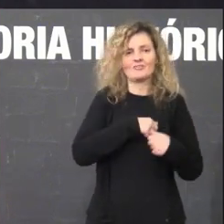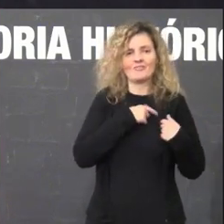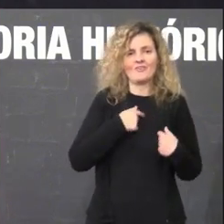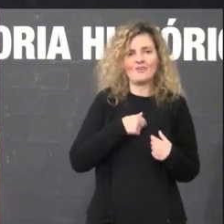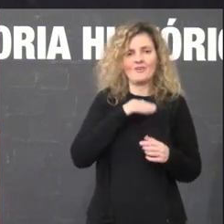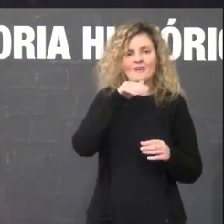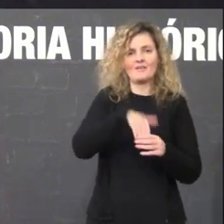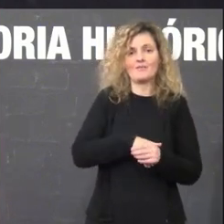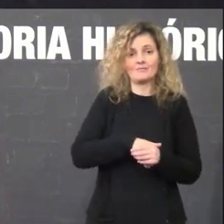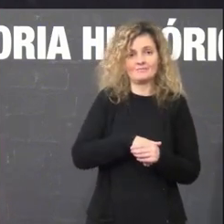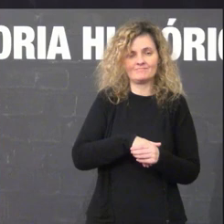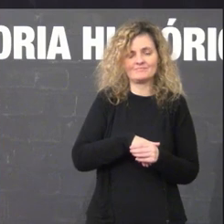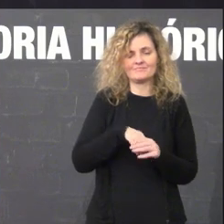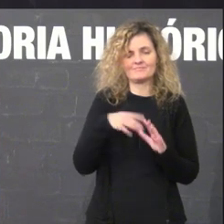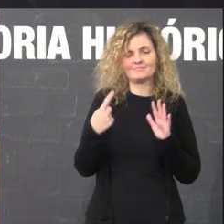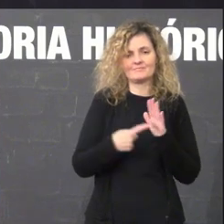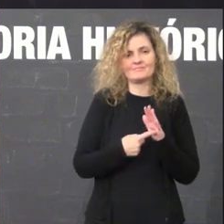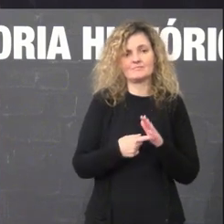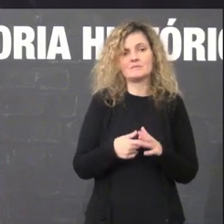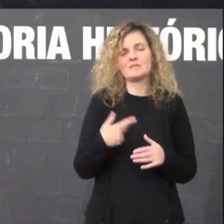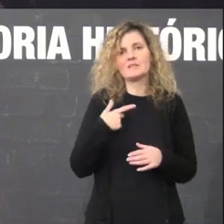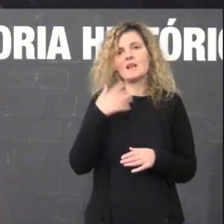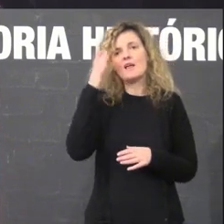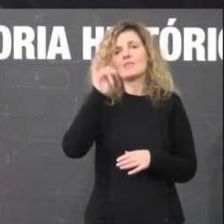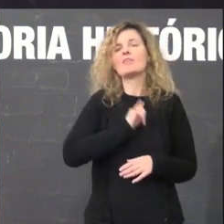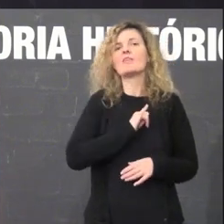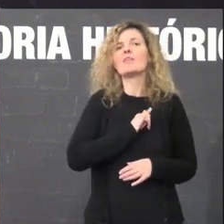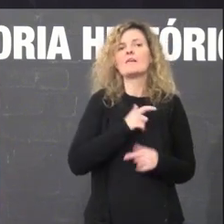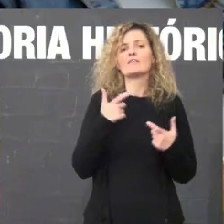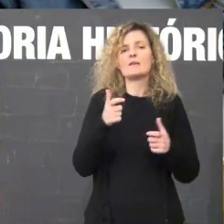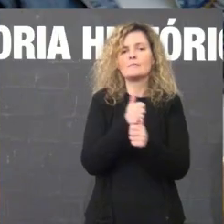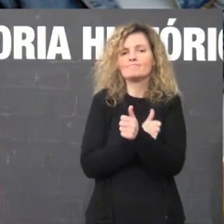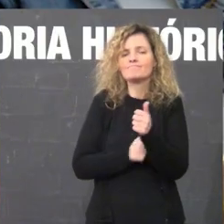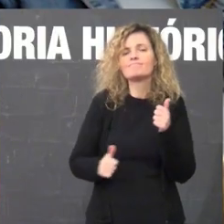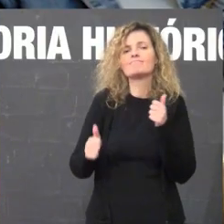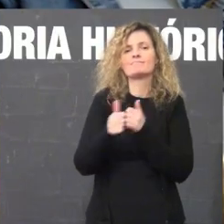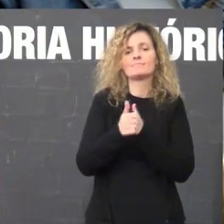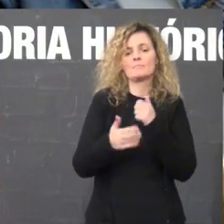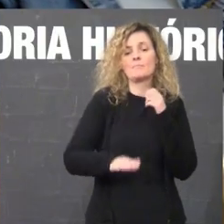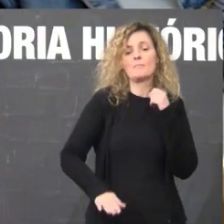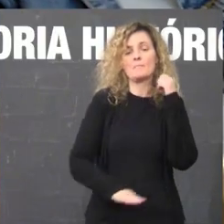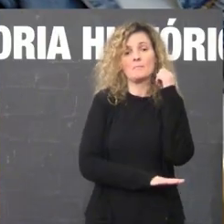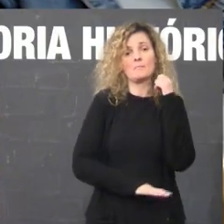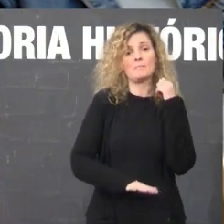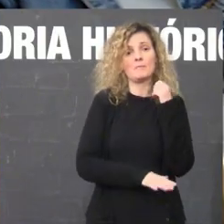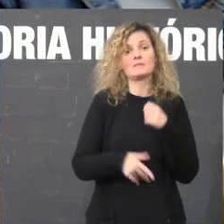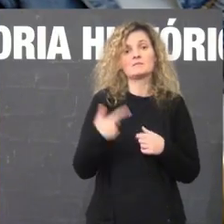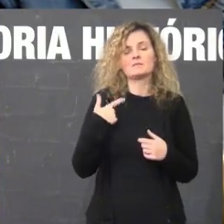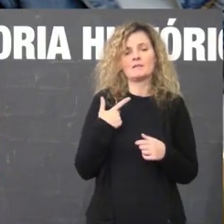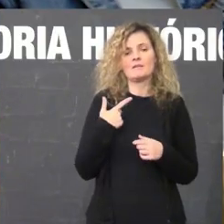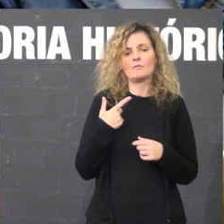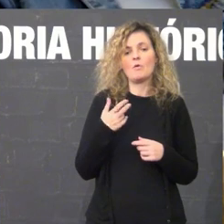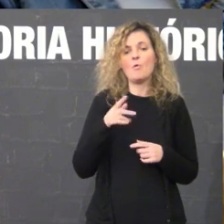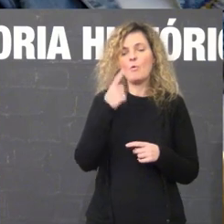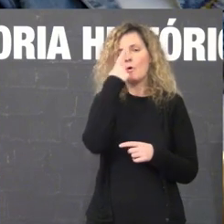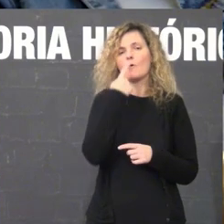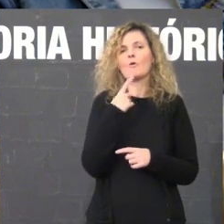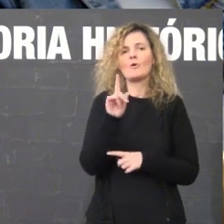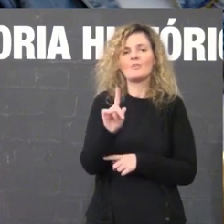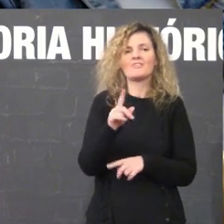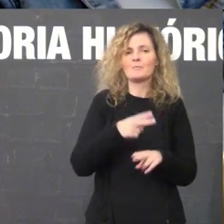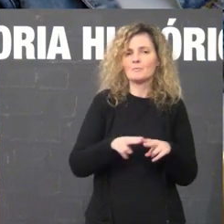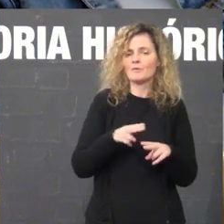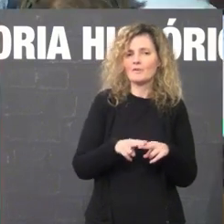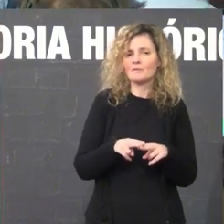corazón y con las tripas y que la identidad es la principal palanca de la de la conducta política